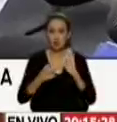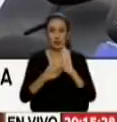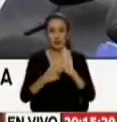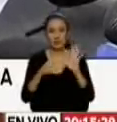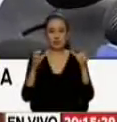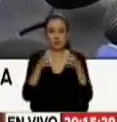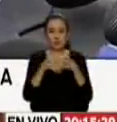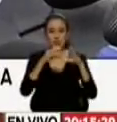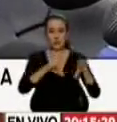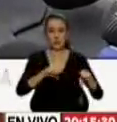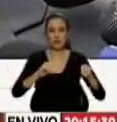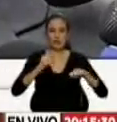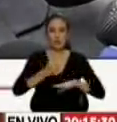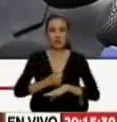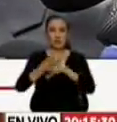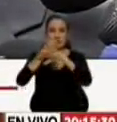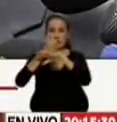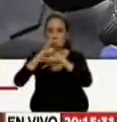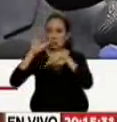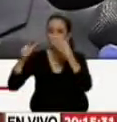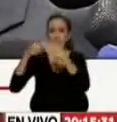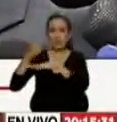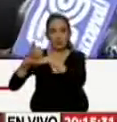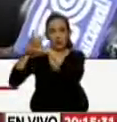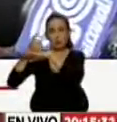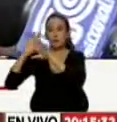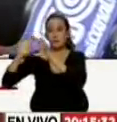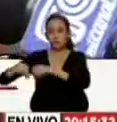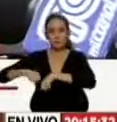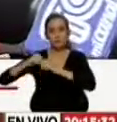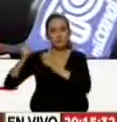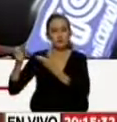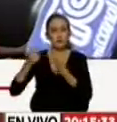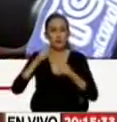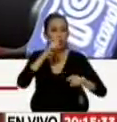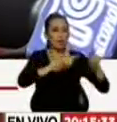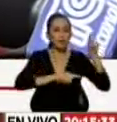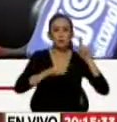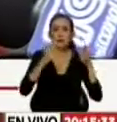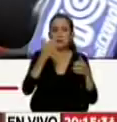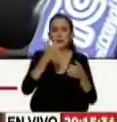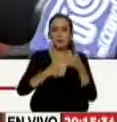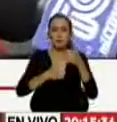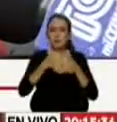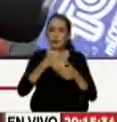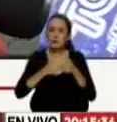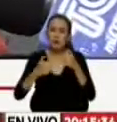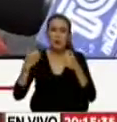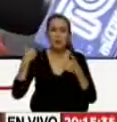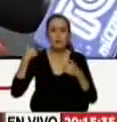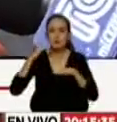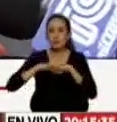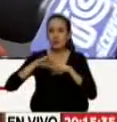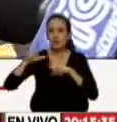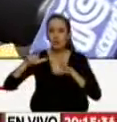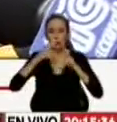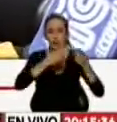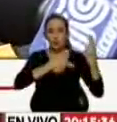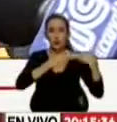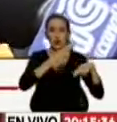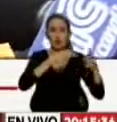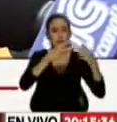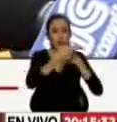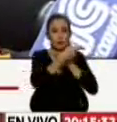captación de la cúpula del Estado ecuatoriano para delinquir. Se cometieron varios delitos concurrentemente: cohecho,